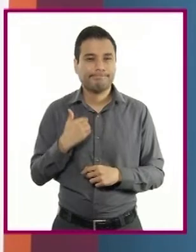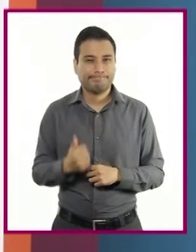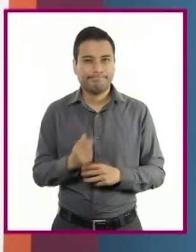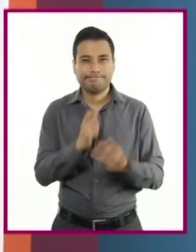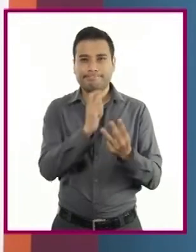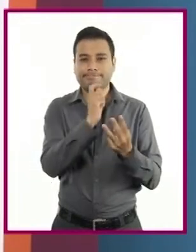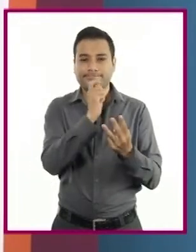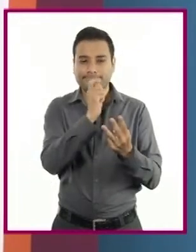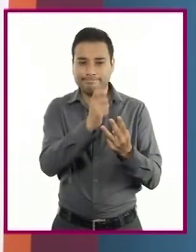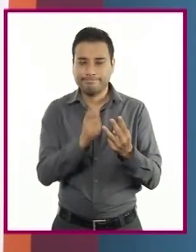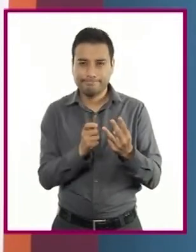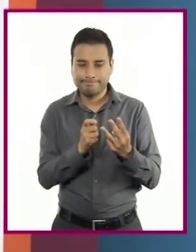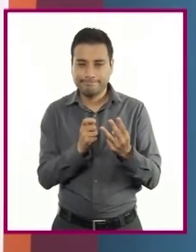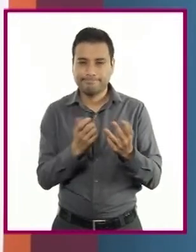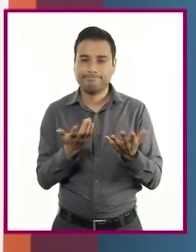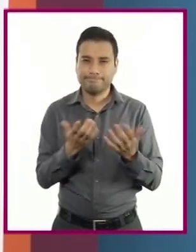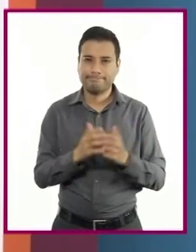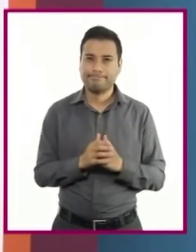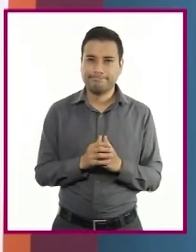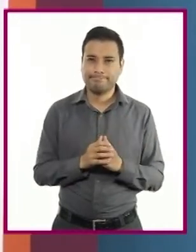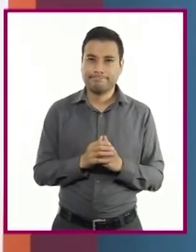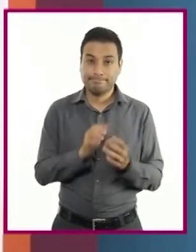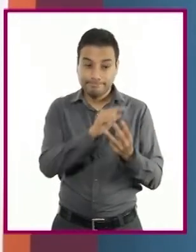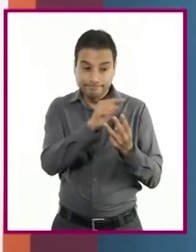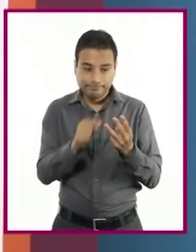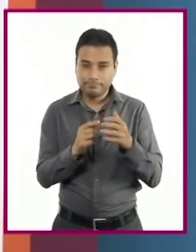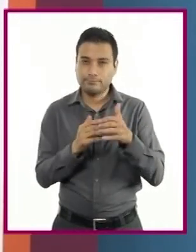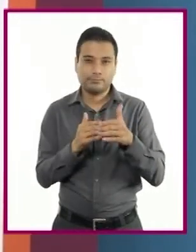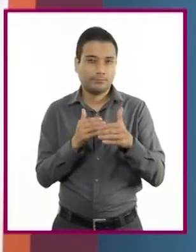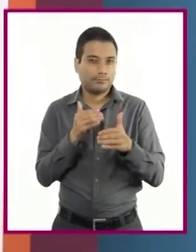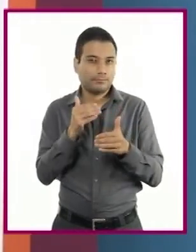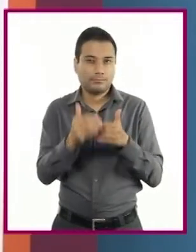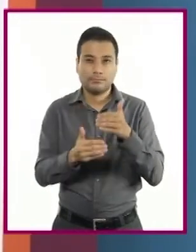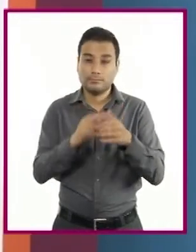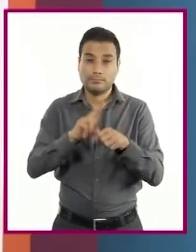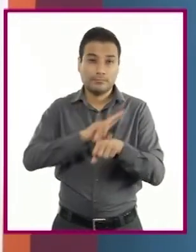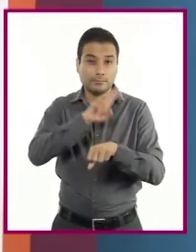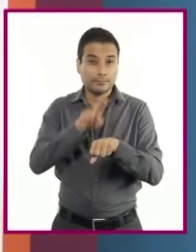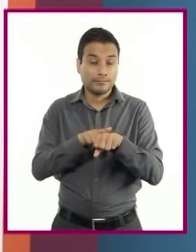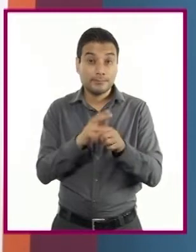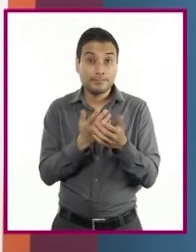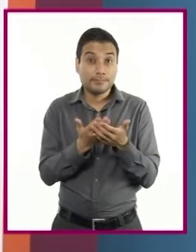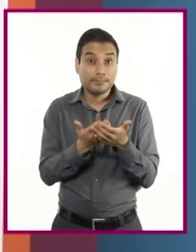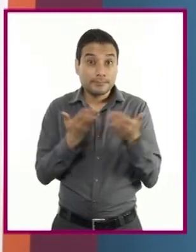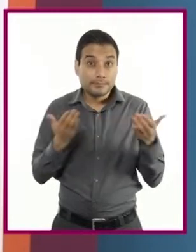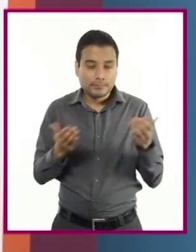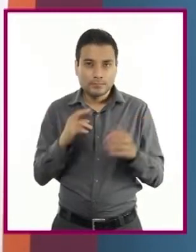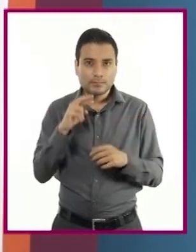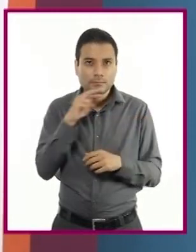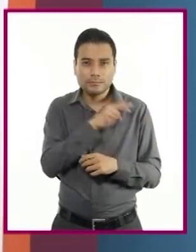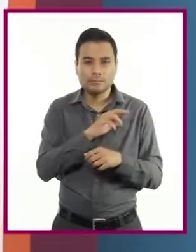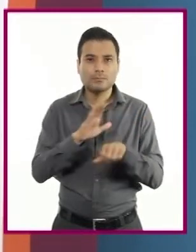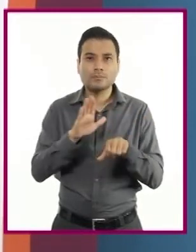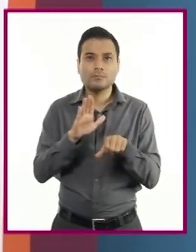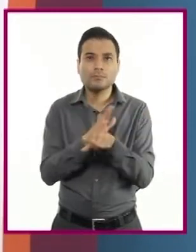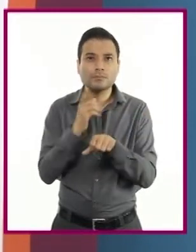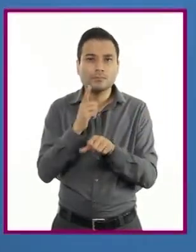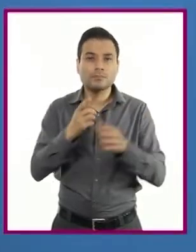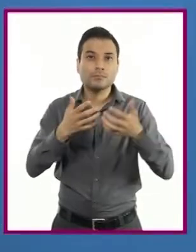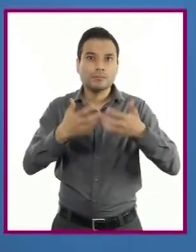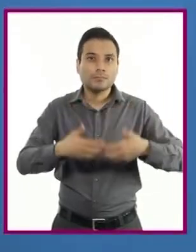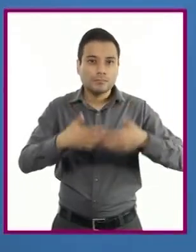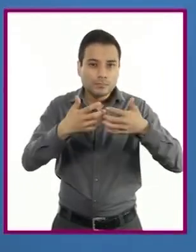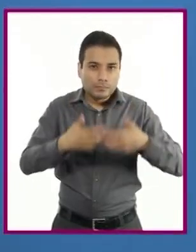otro y se puede entender como procesos naturales, pero en la actualidad se aceleran debido a las actividades